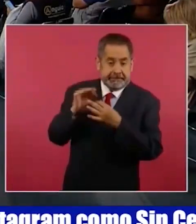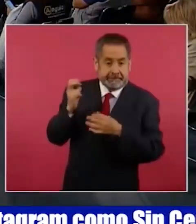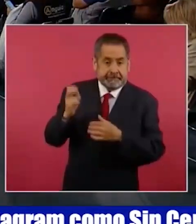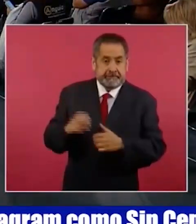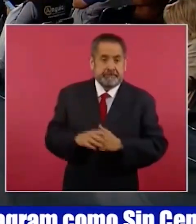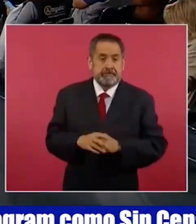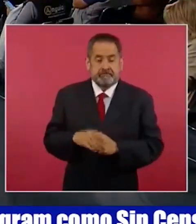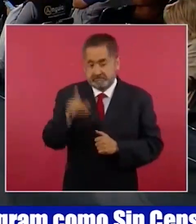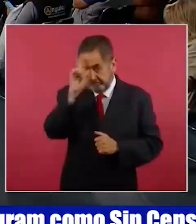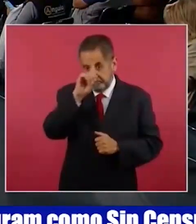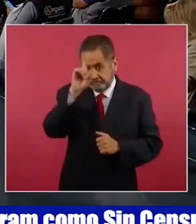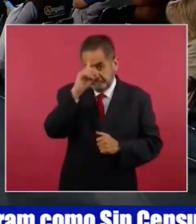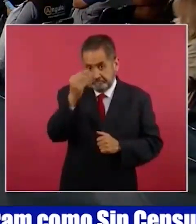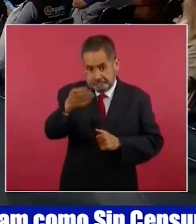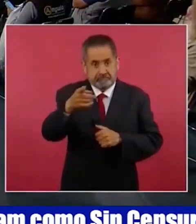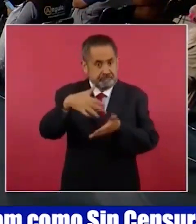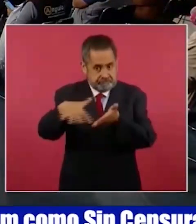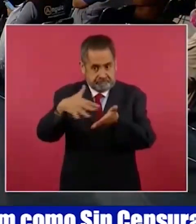Ese lo recomiendo,